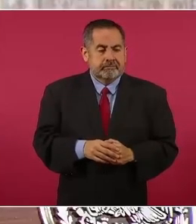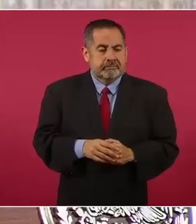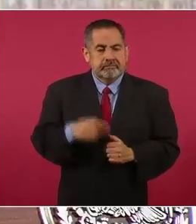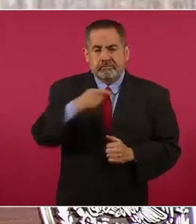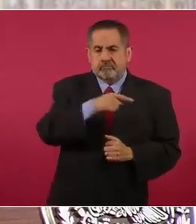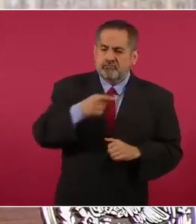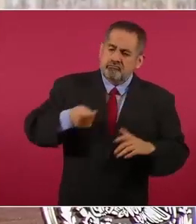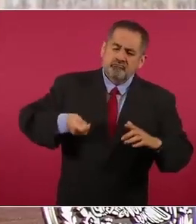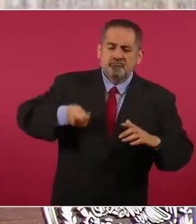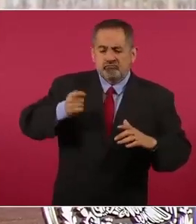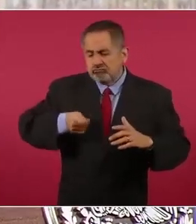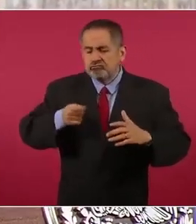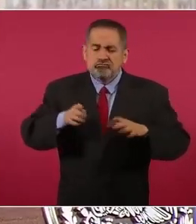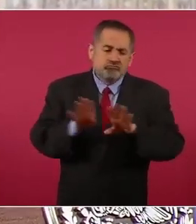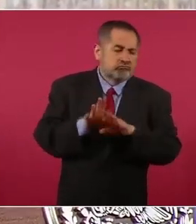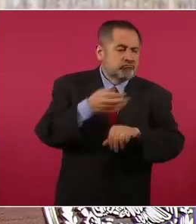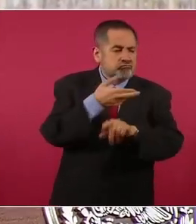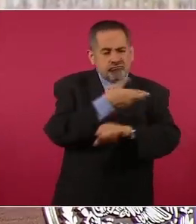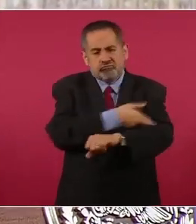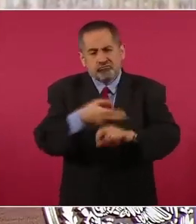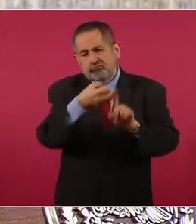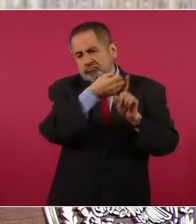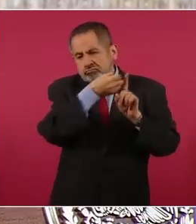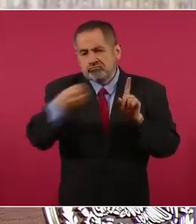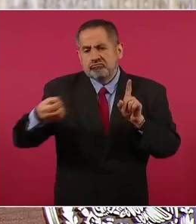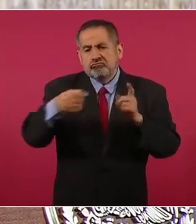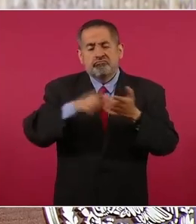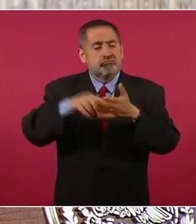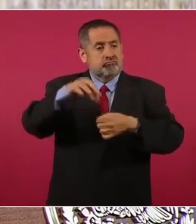ejecución de las elecciones,